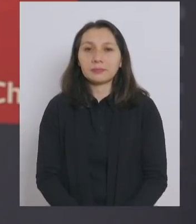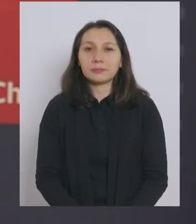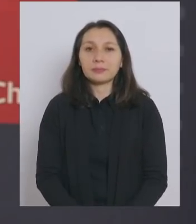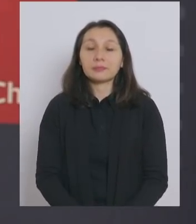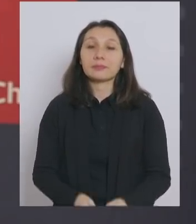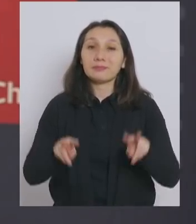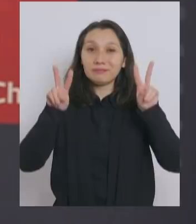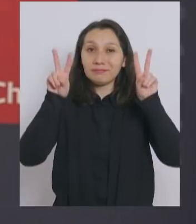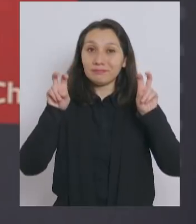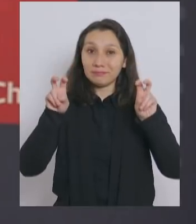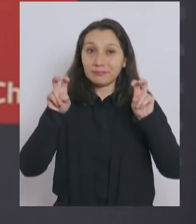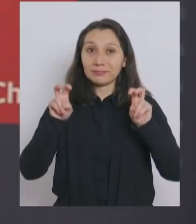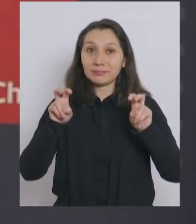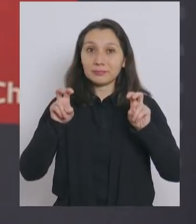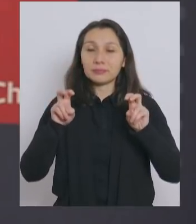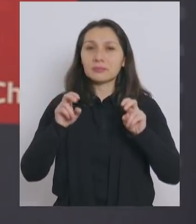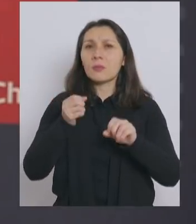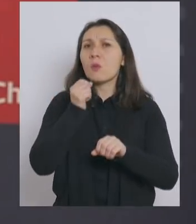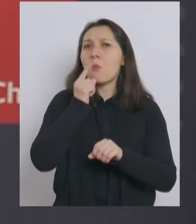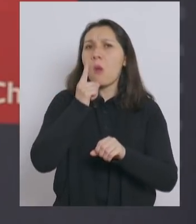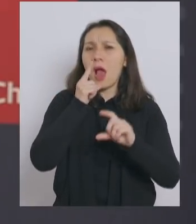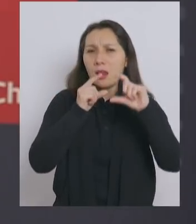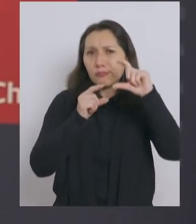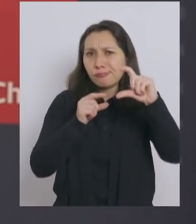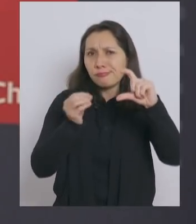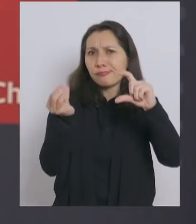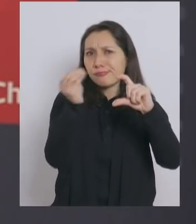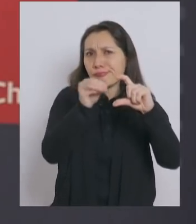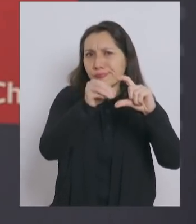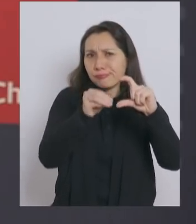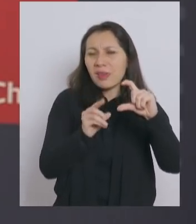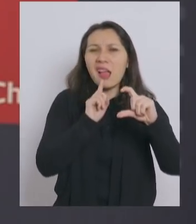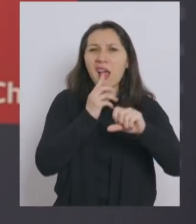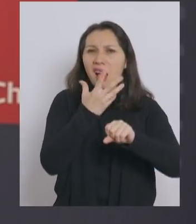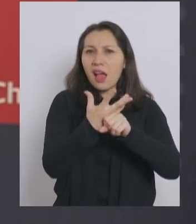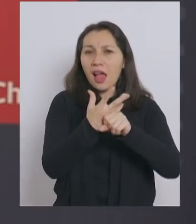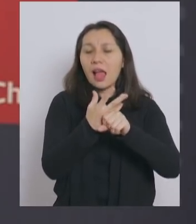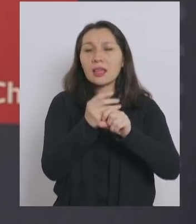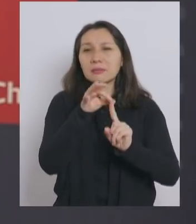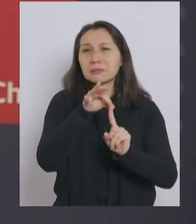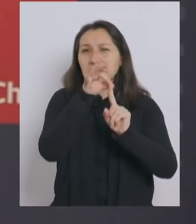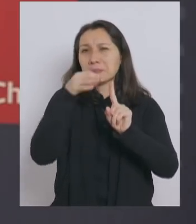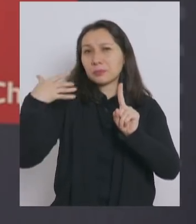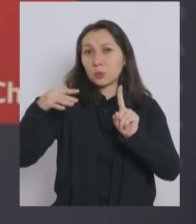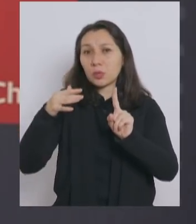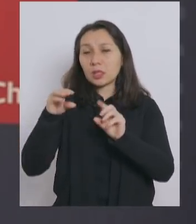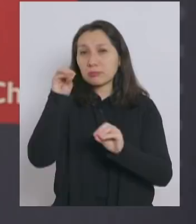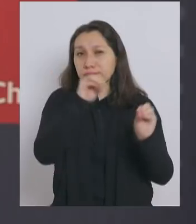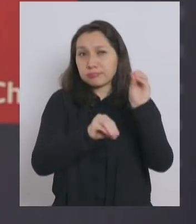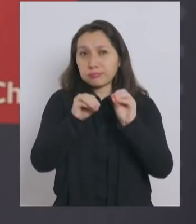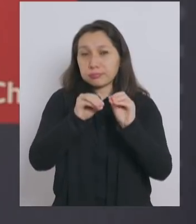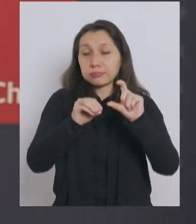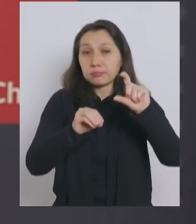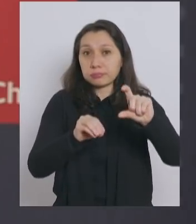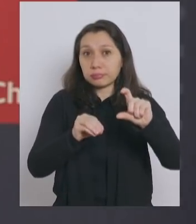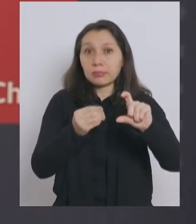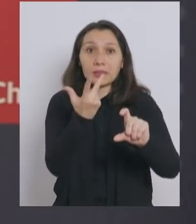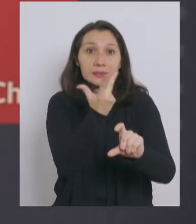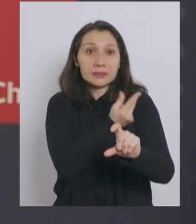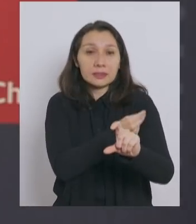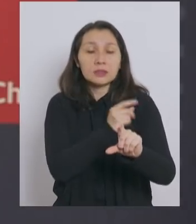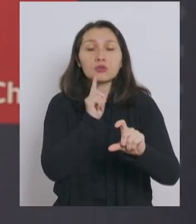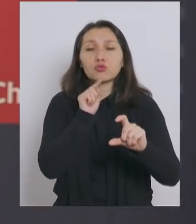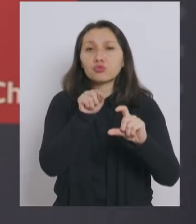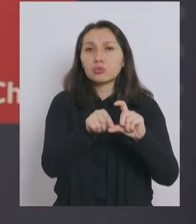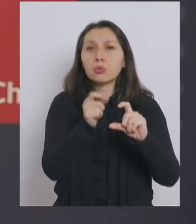Con respecto a la composición de la vacuna, de manera bien general, el principio activo, esta sustancia farmacéutica que yo les contaba, la